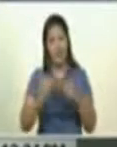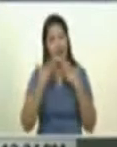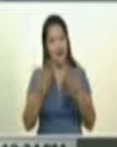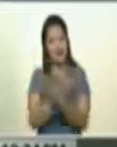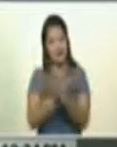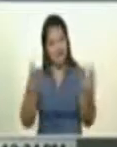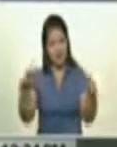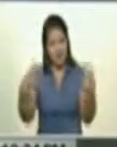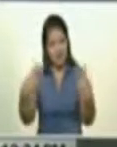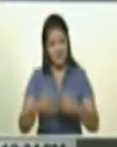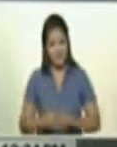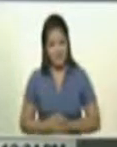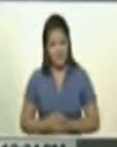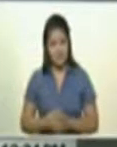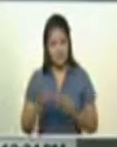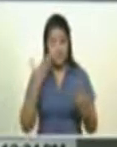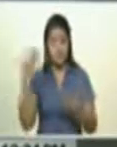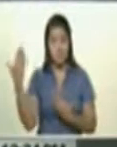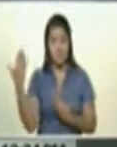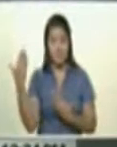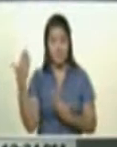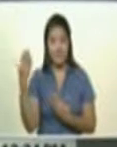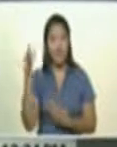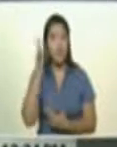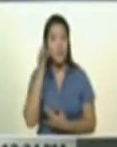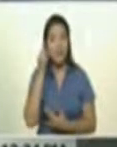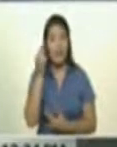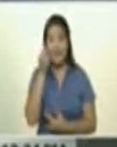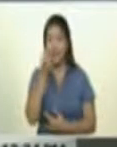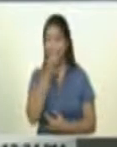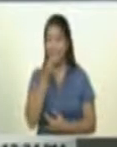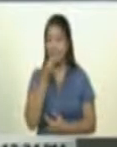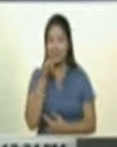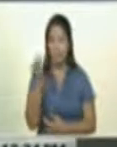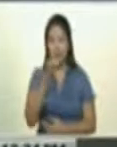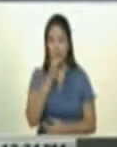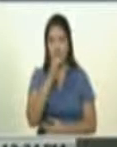por acompañarnos. Lo dejo en compañía de Anabel y Jesús y mucho más de la noticia meridiana.